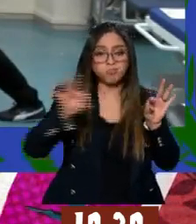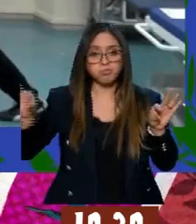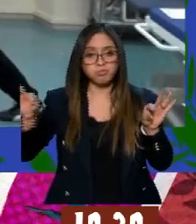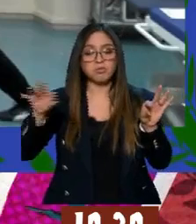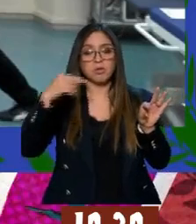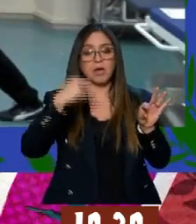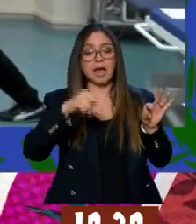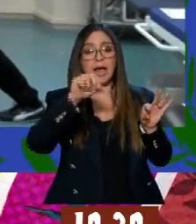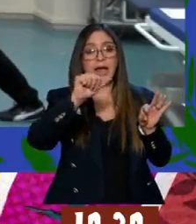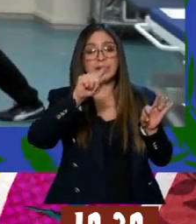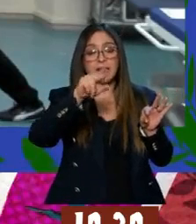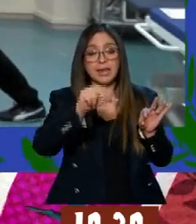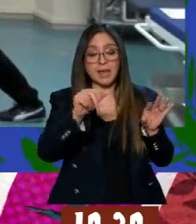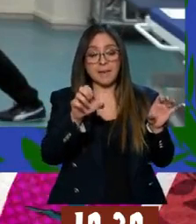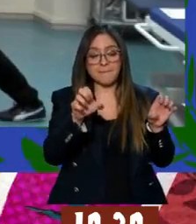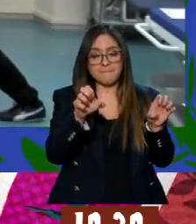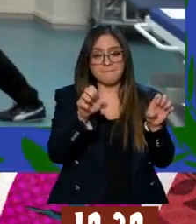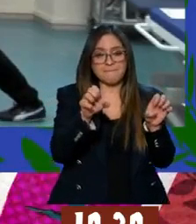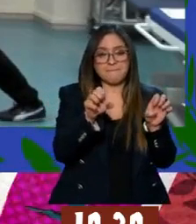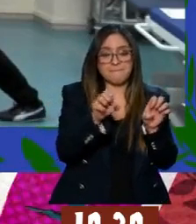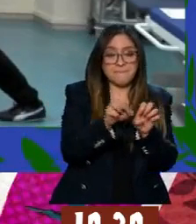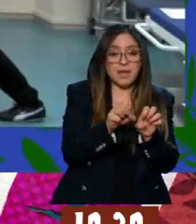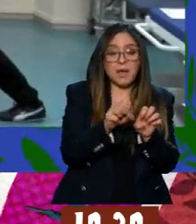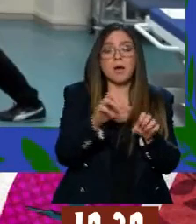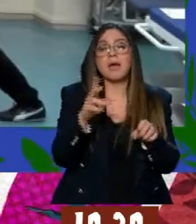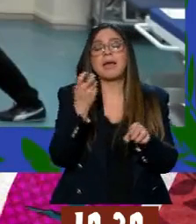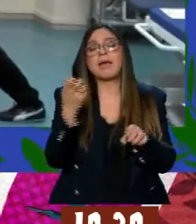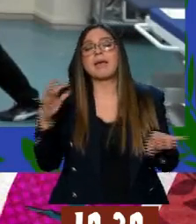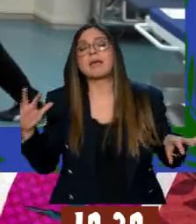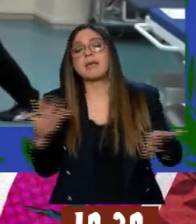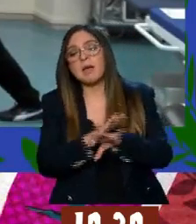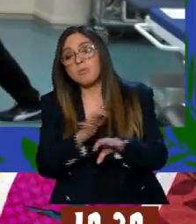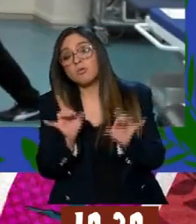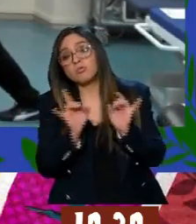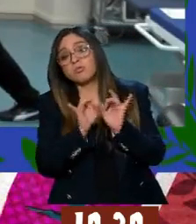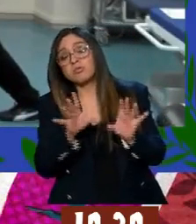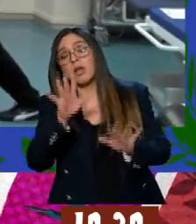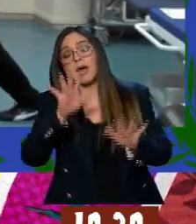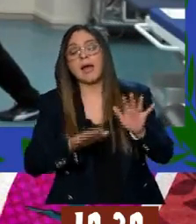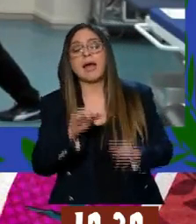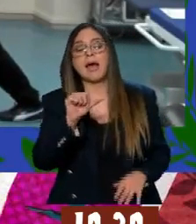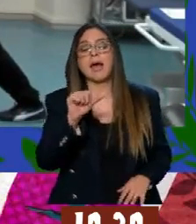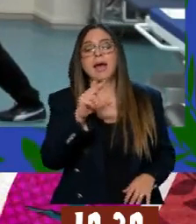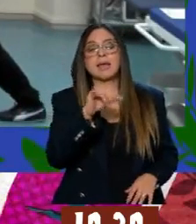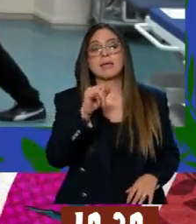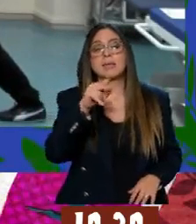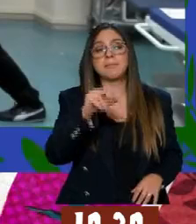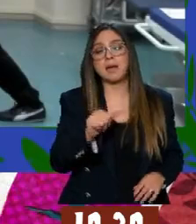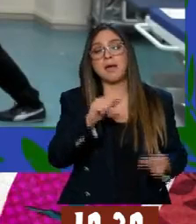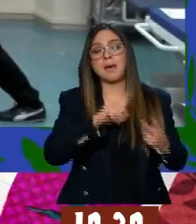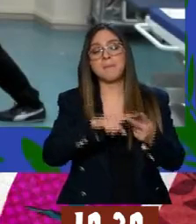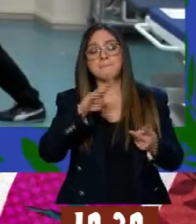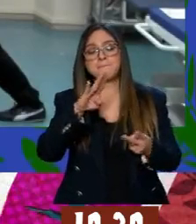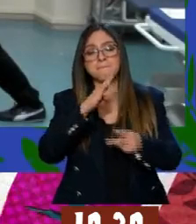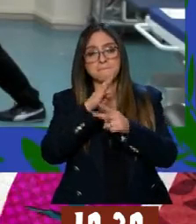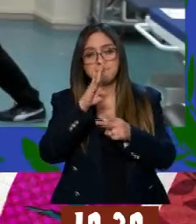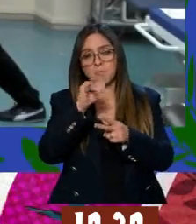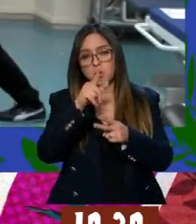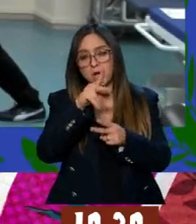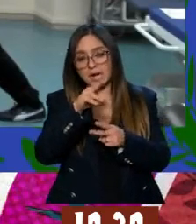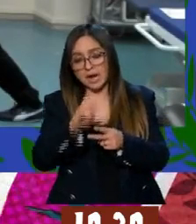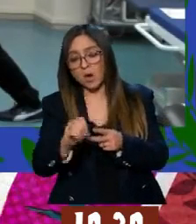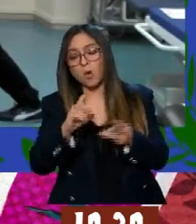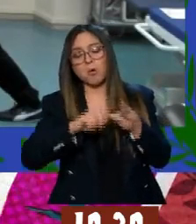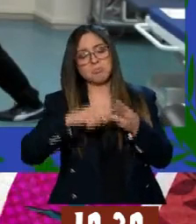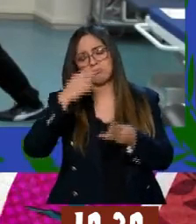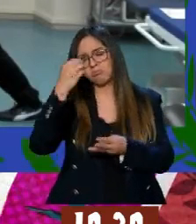Ajá. Y entonces esto genera una serie de cambios. Entre ellos, por ejemplo, pueden generarse arritmias, bloqueos, etcétera, etcétera.